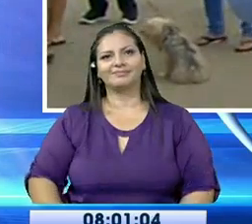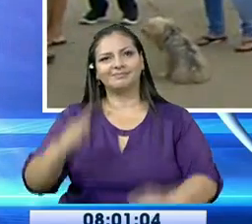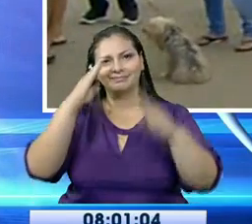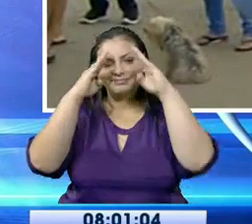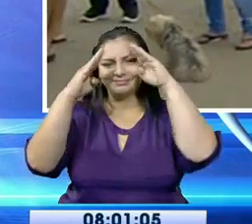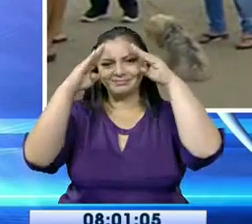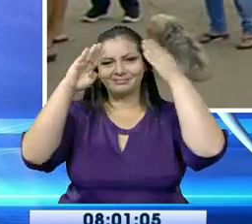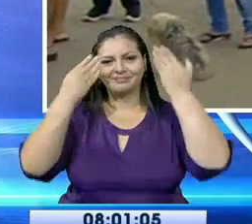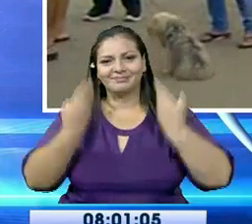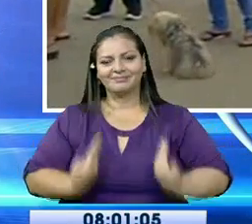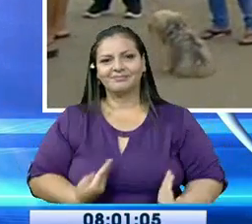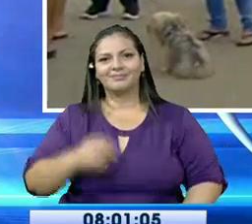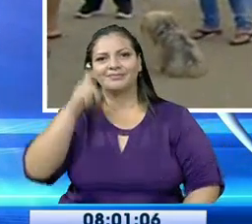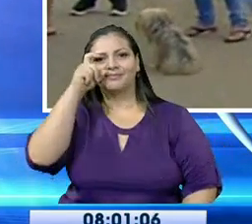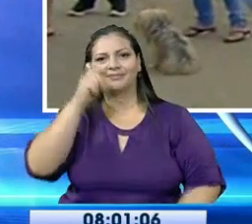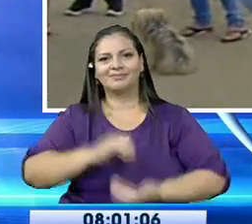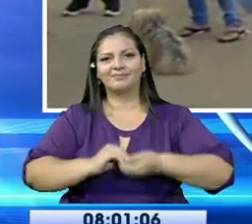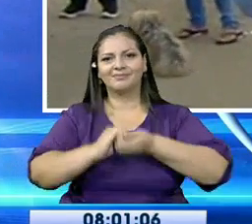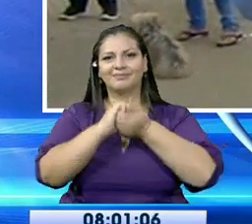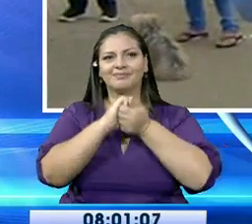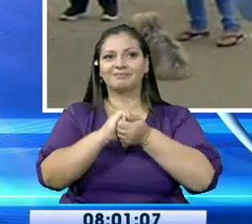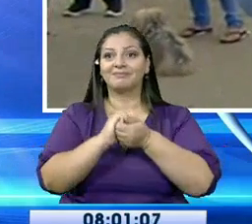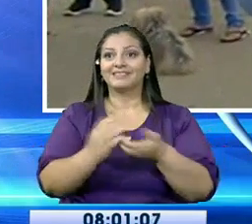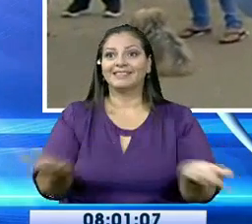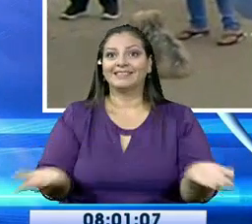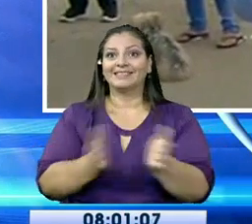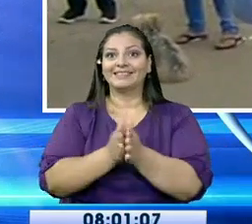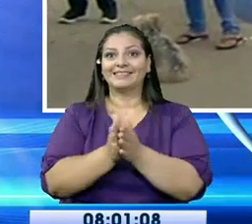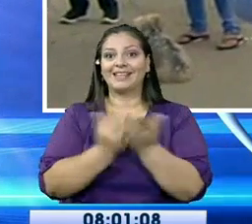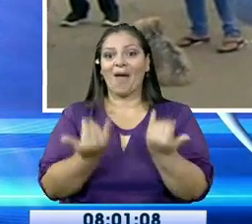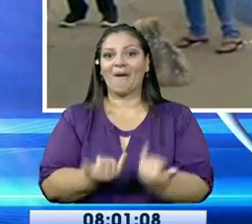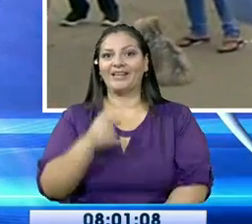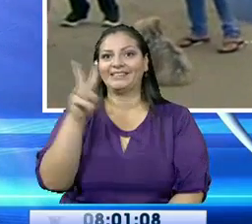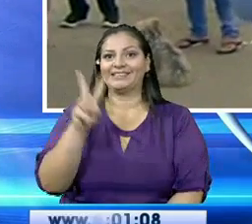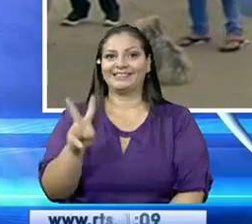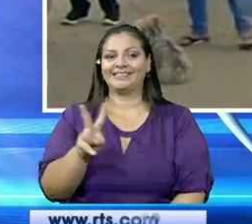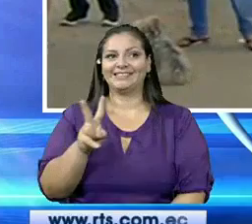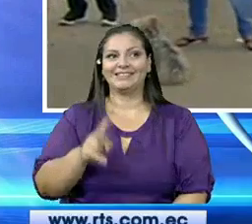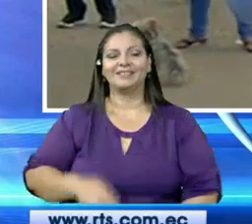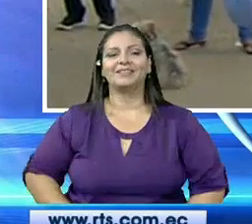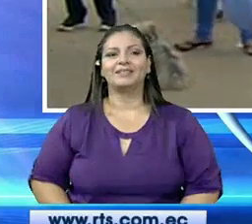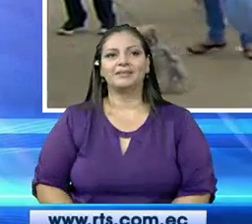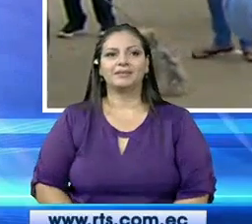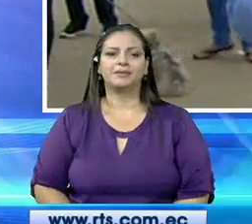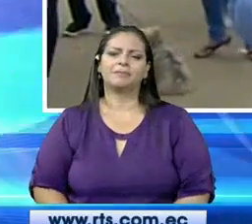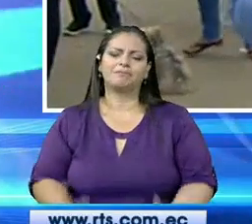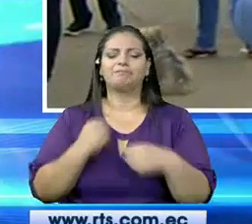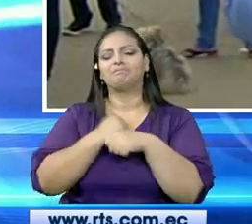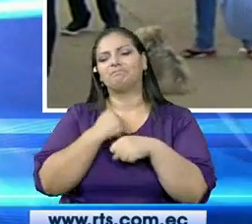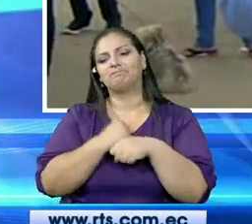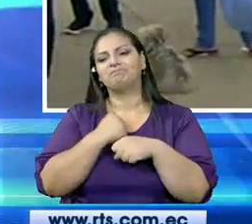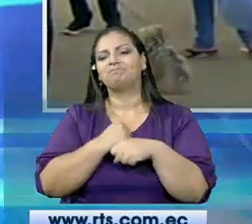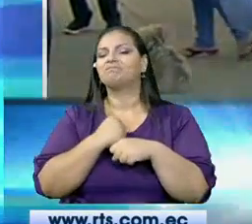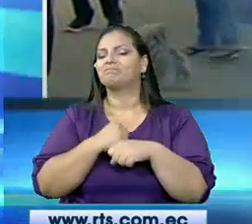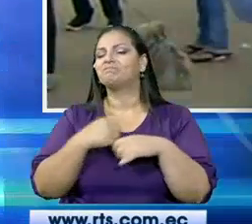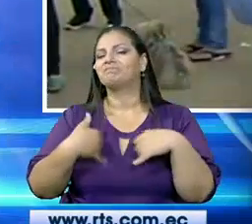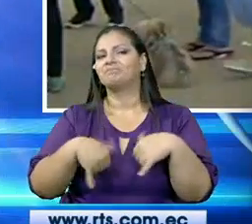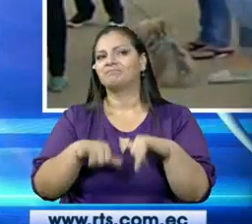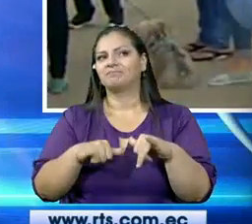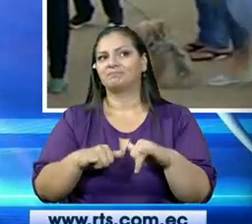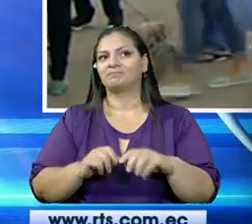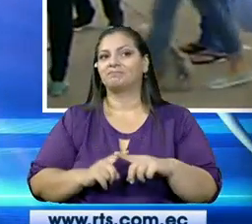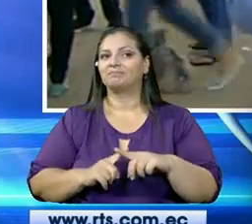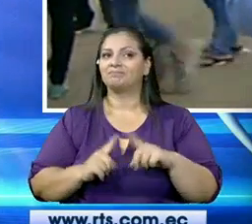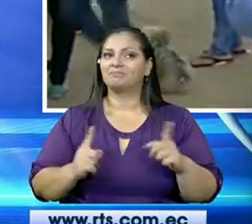Hola Hugo, amigos televidentes, por fin llegó el viernes, fin de semana. Bueno, que nosotros igual tenemos que continuar trabajando, pero en todo caso hay